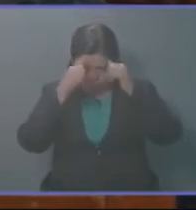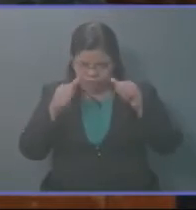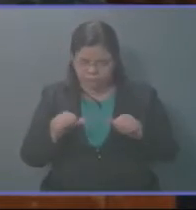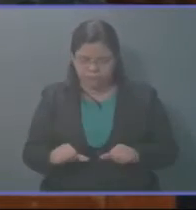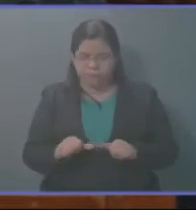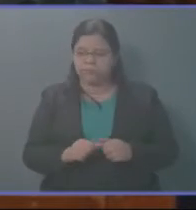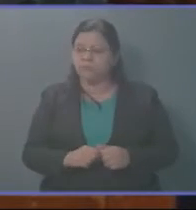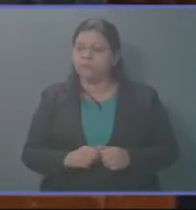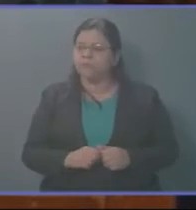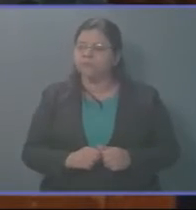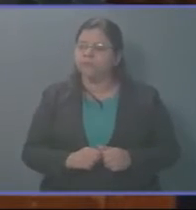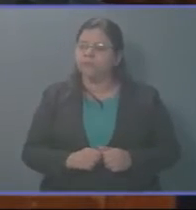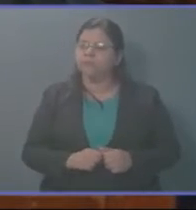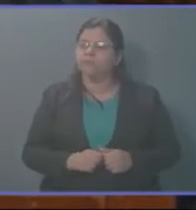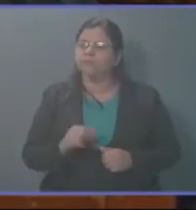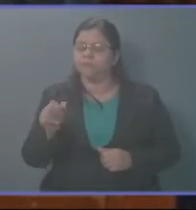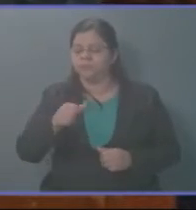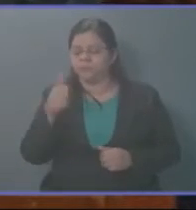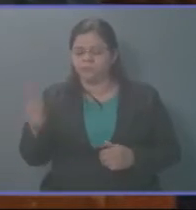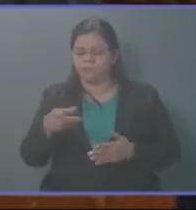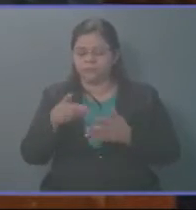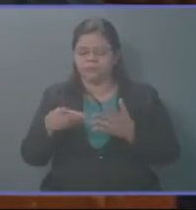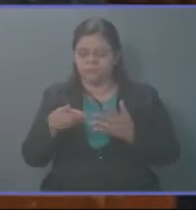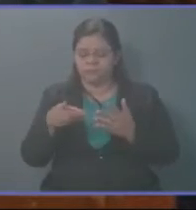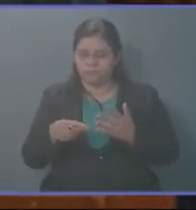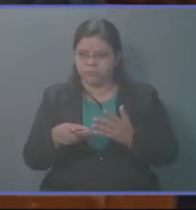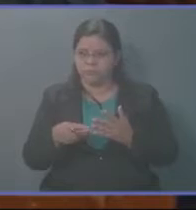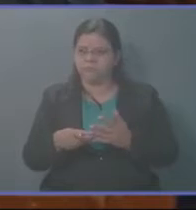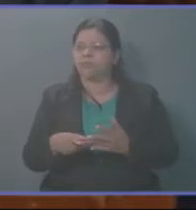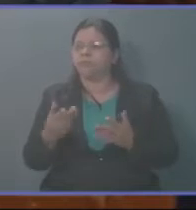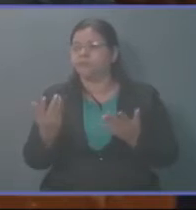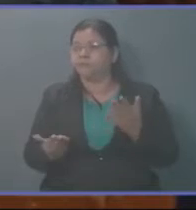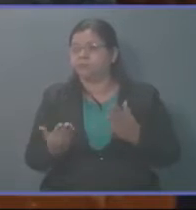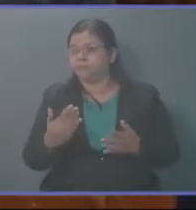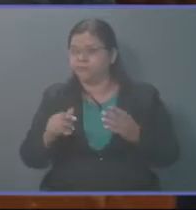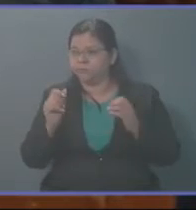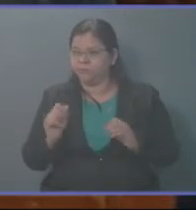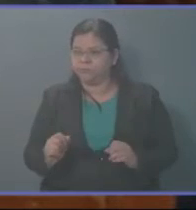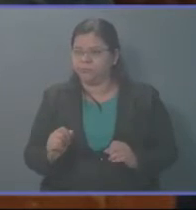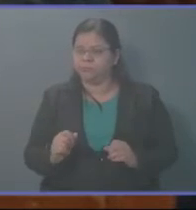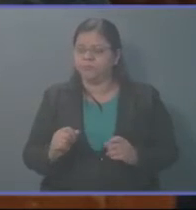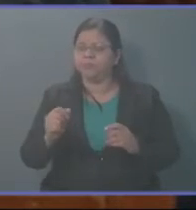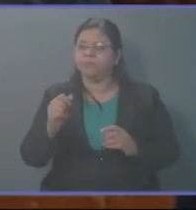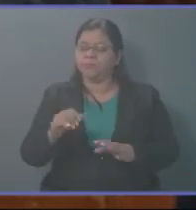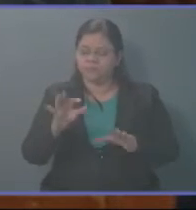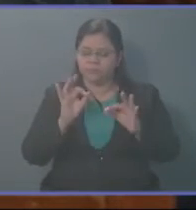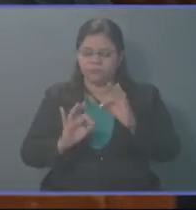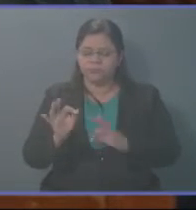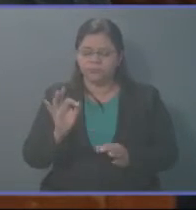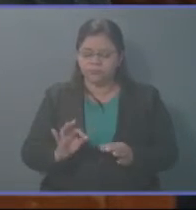el otro decreto que se pueda o dictamen que se pueda dar sobre las medidas excepcionales,